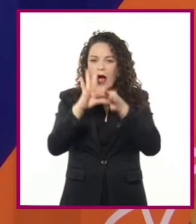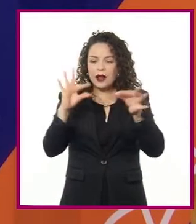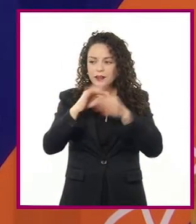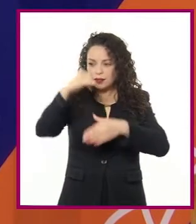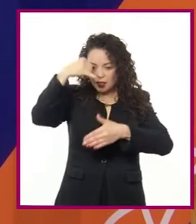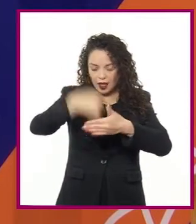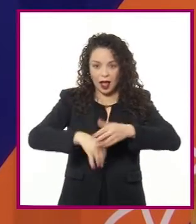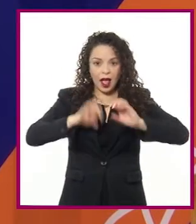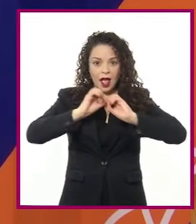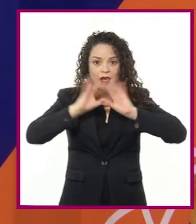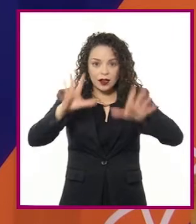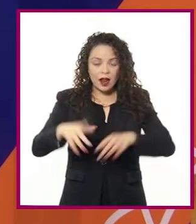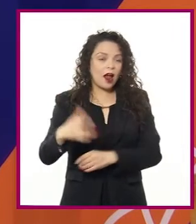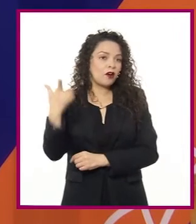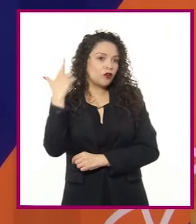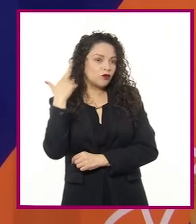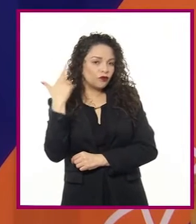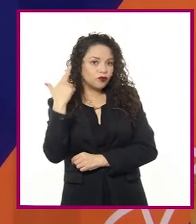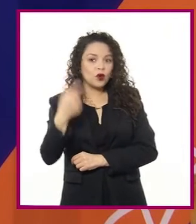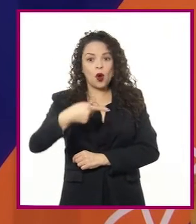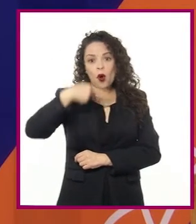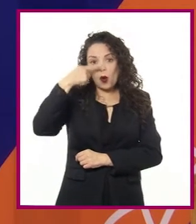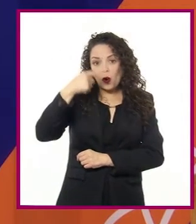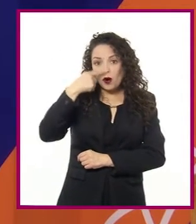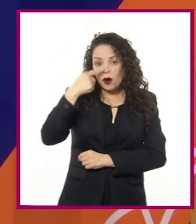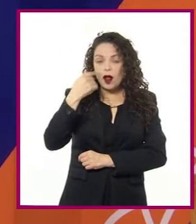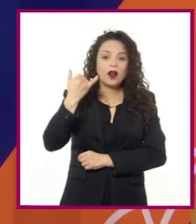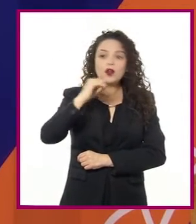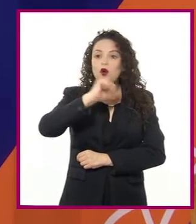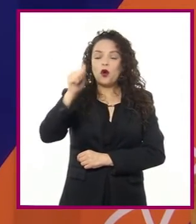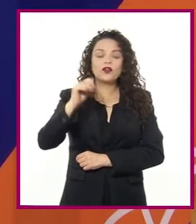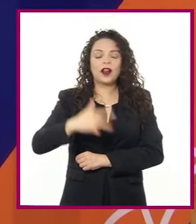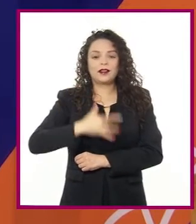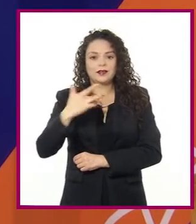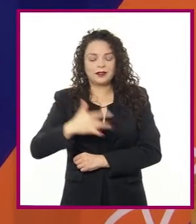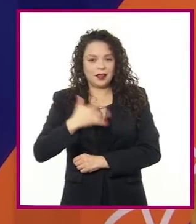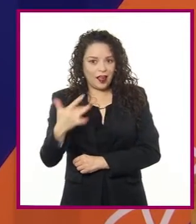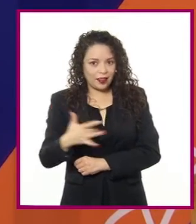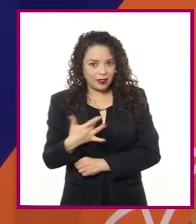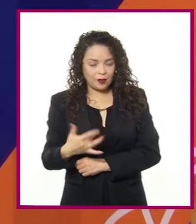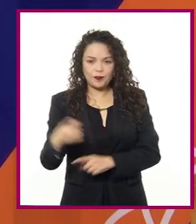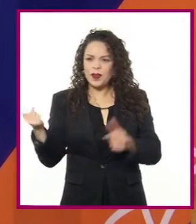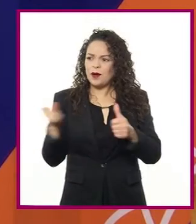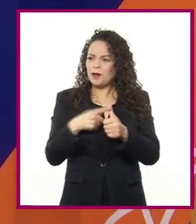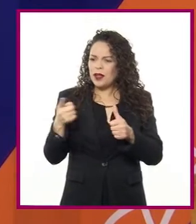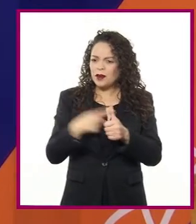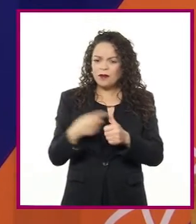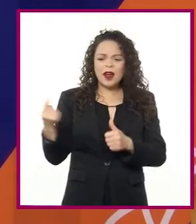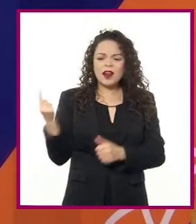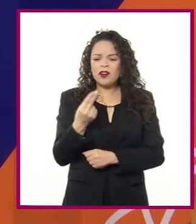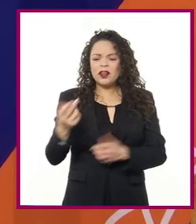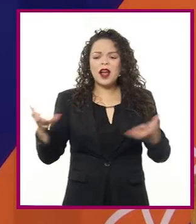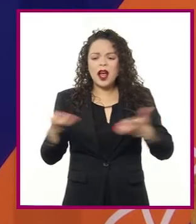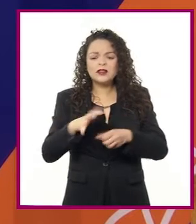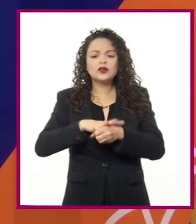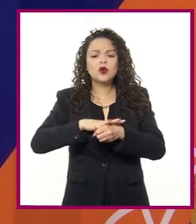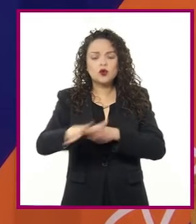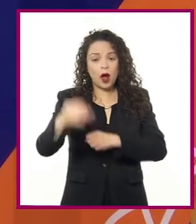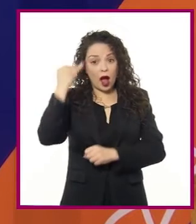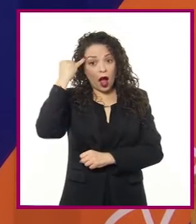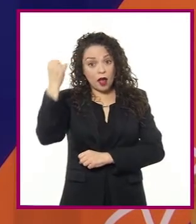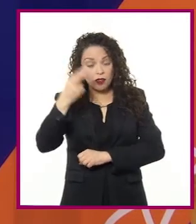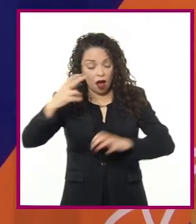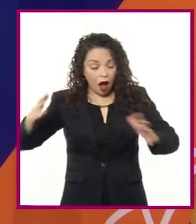vívidas, sonidos, olores y otras sensaciones. Lo primero que debemos hacer es rescatar las ideas que